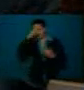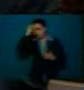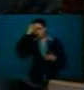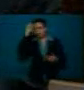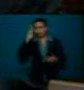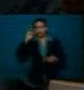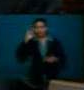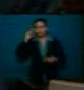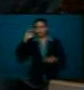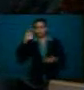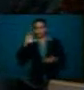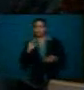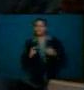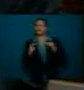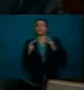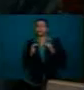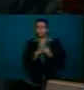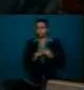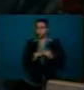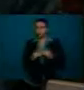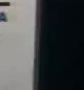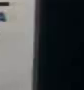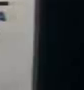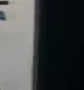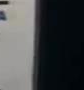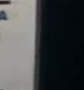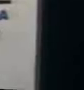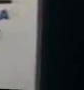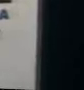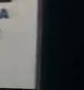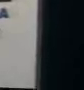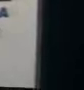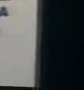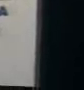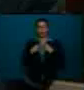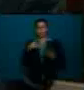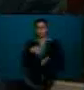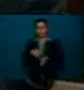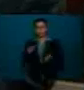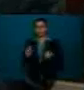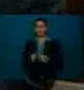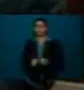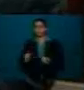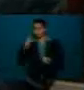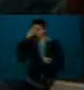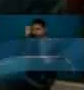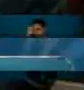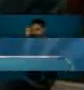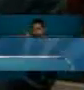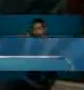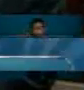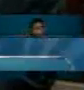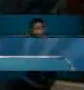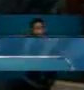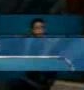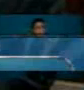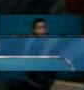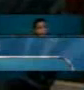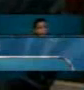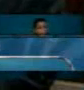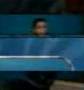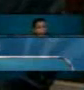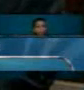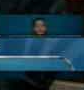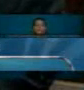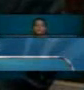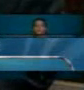de Economía dijo por su parte que ha sobrepasado las expectativas de trabajo. El trabajo desarrollado por el ministerio se